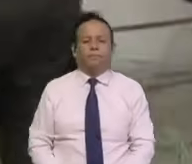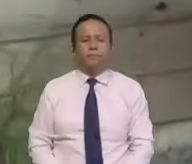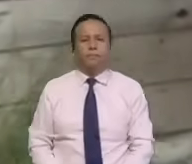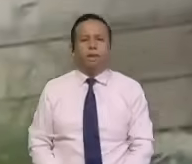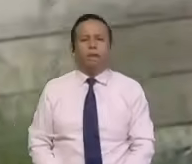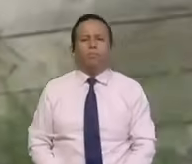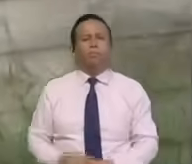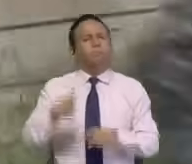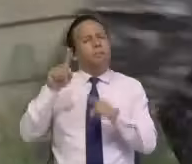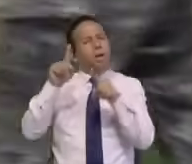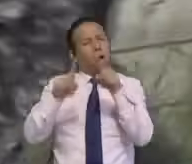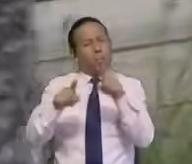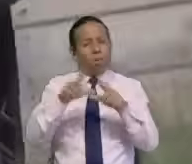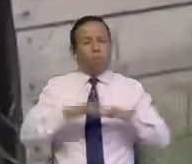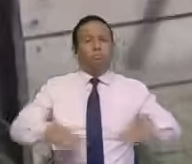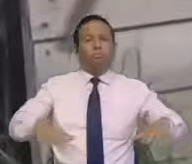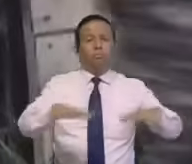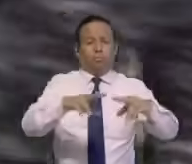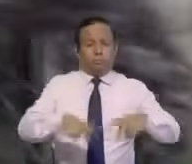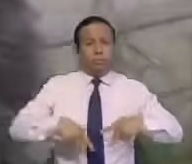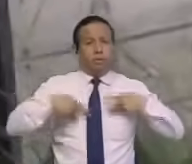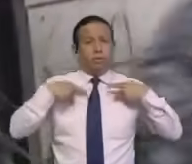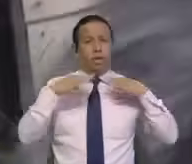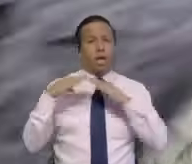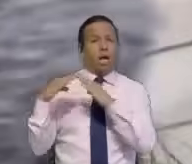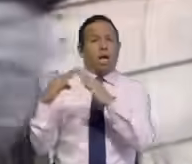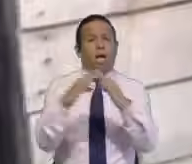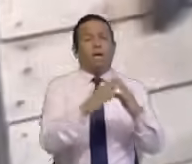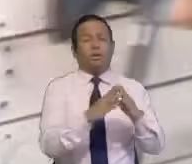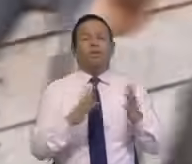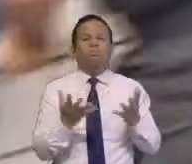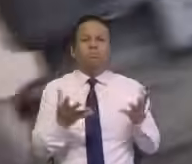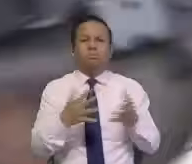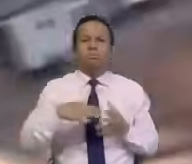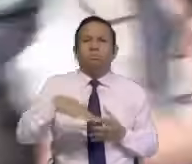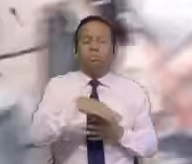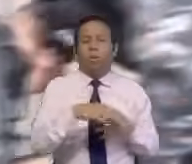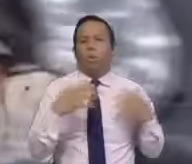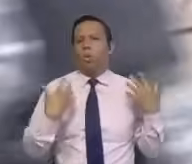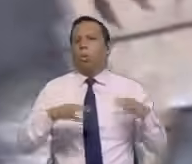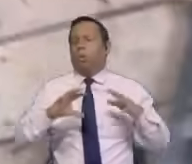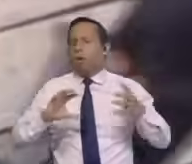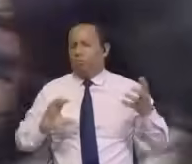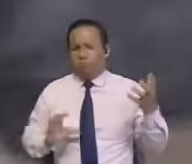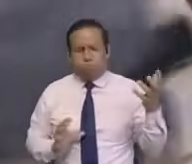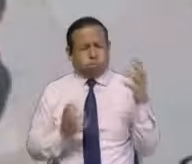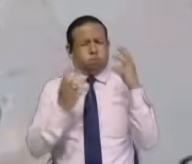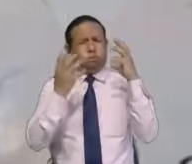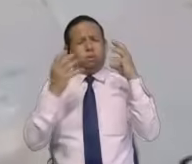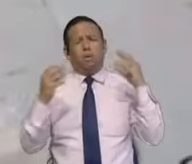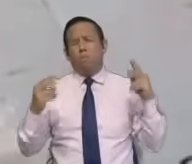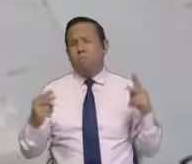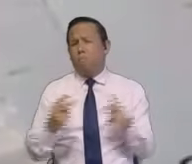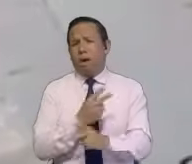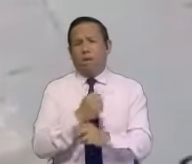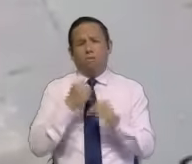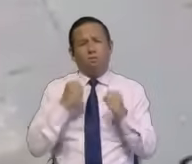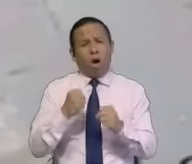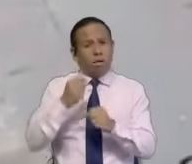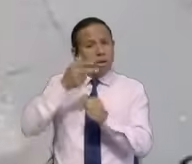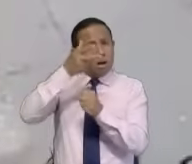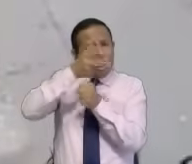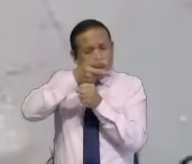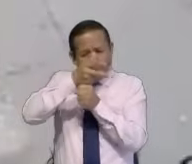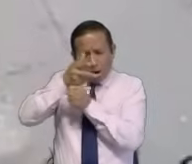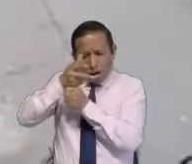Para quienes habitan en este distrito de la zona 8, se ha tornado en una situación de cada día. Mediante cámaras de seguridad